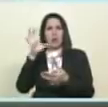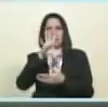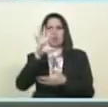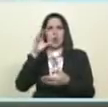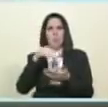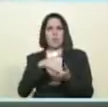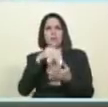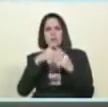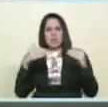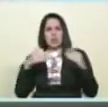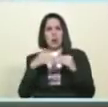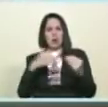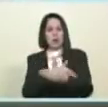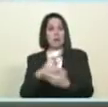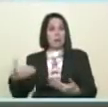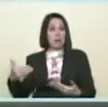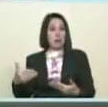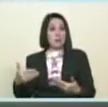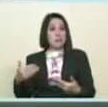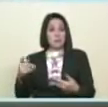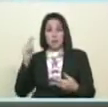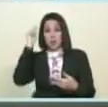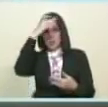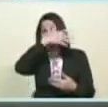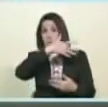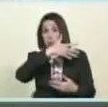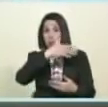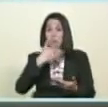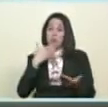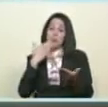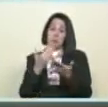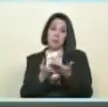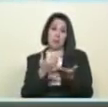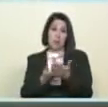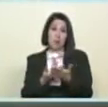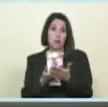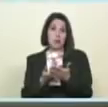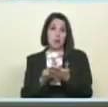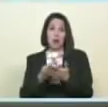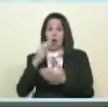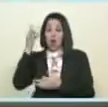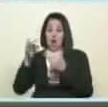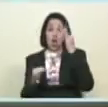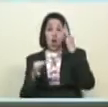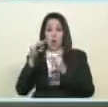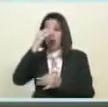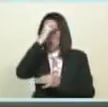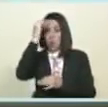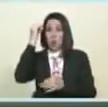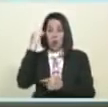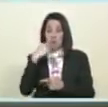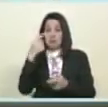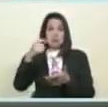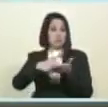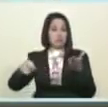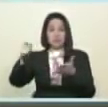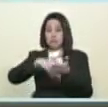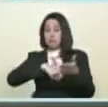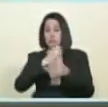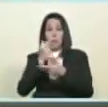hace 2 meses. Y Donald Trump, por petición de Julio Borges, vetó ese